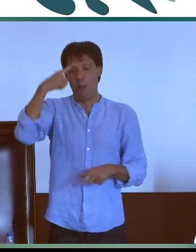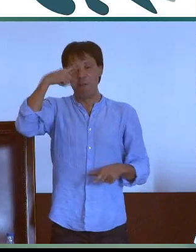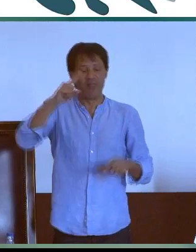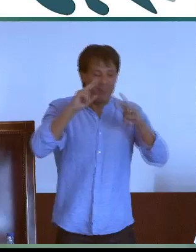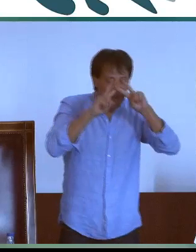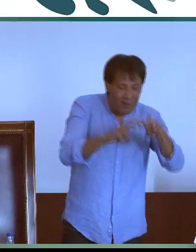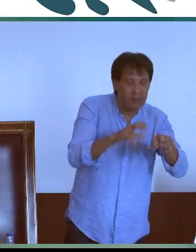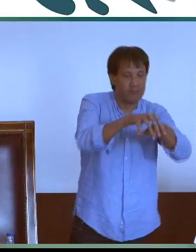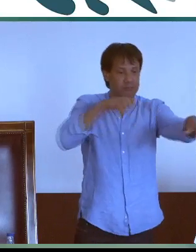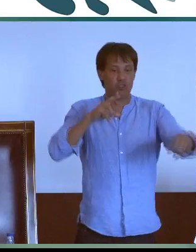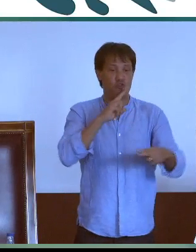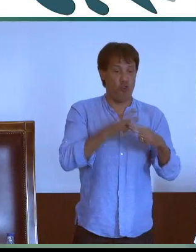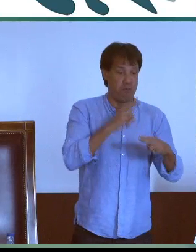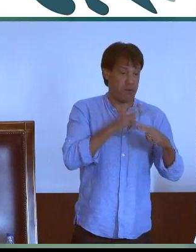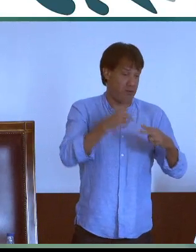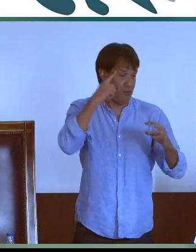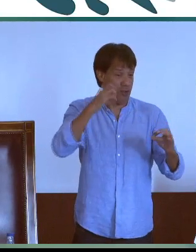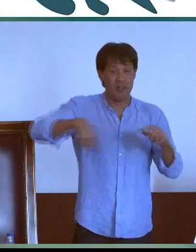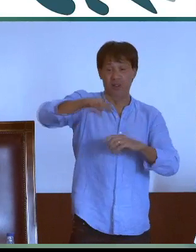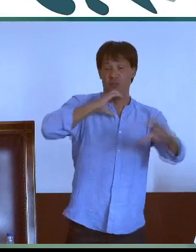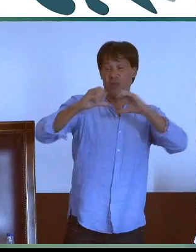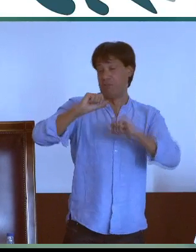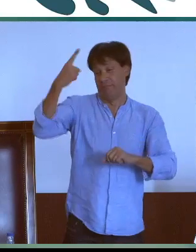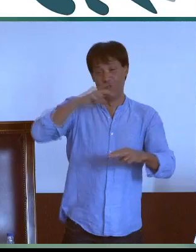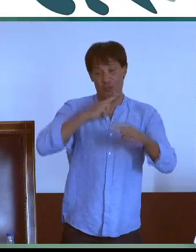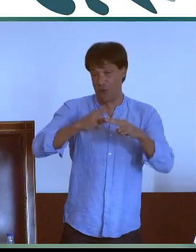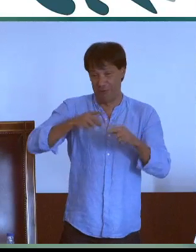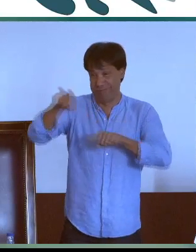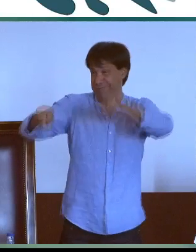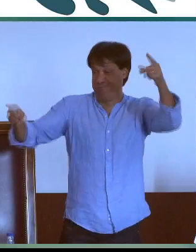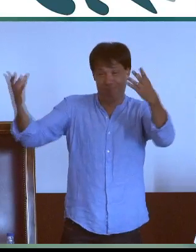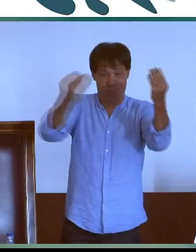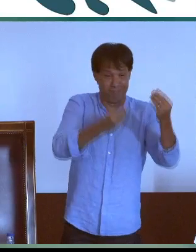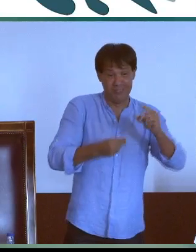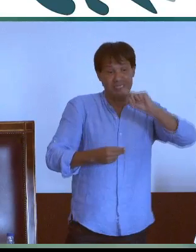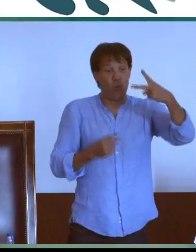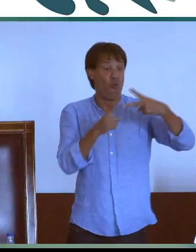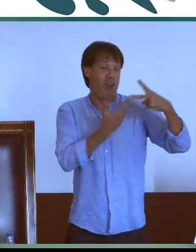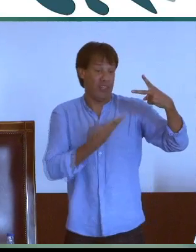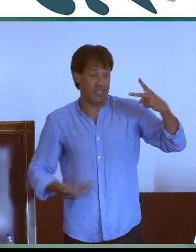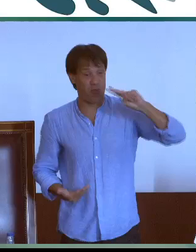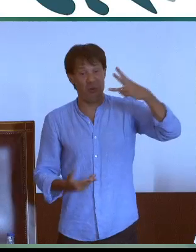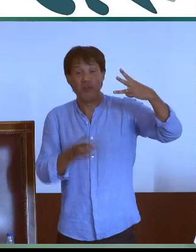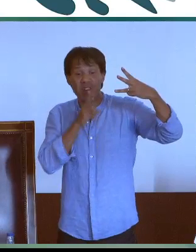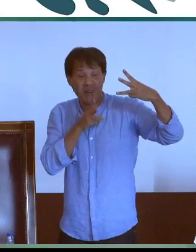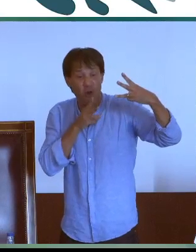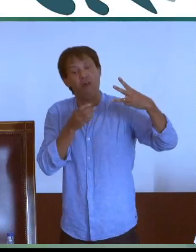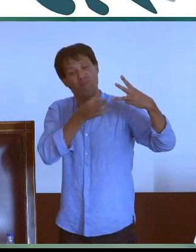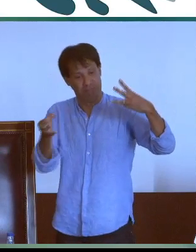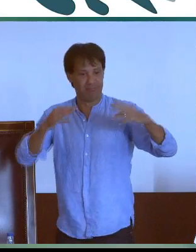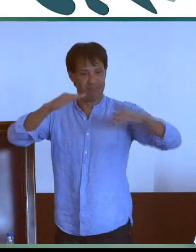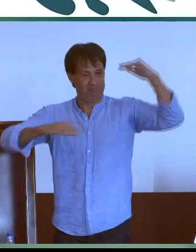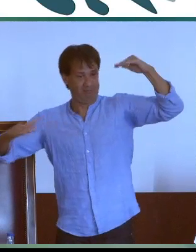El resultado, ya podíamos, gracias a ello, poder buscar los ítems. El primero